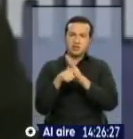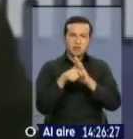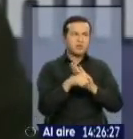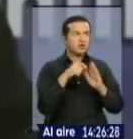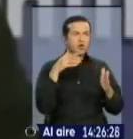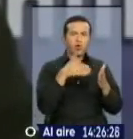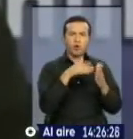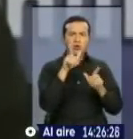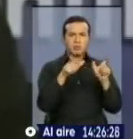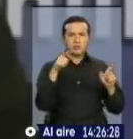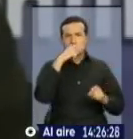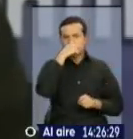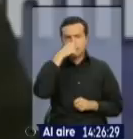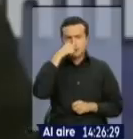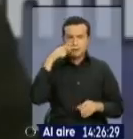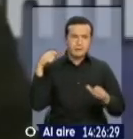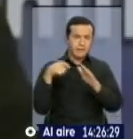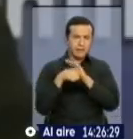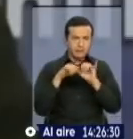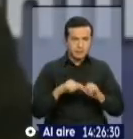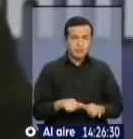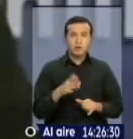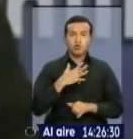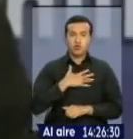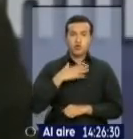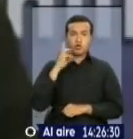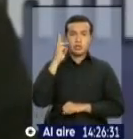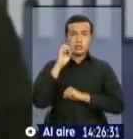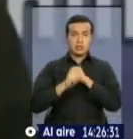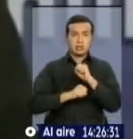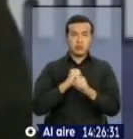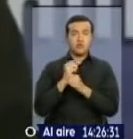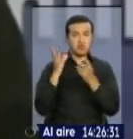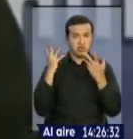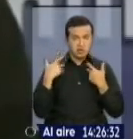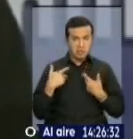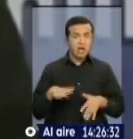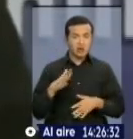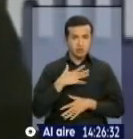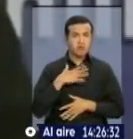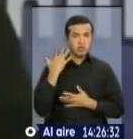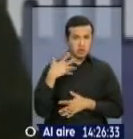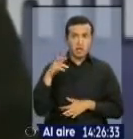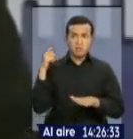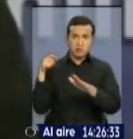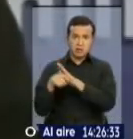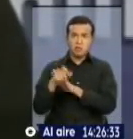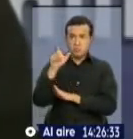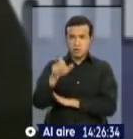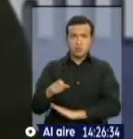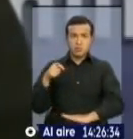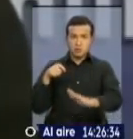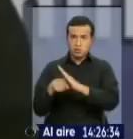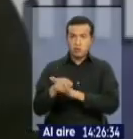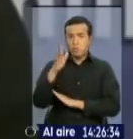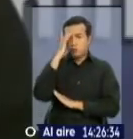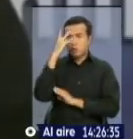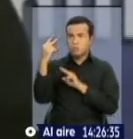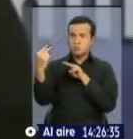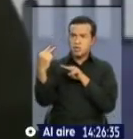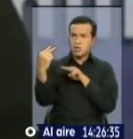guerra contra las drogas. A la edad de 16 años ya había matado a alguien y fue por una simple